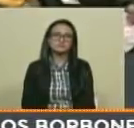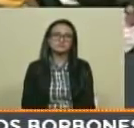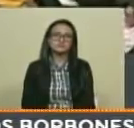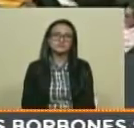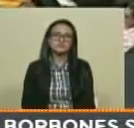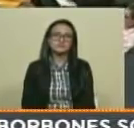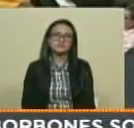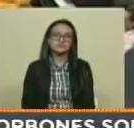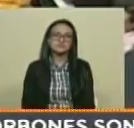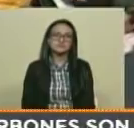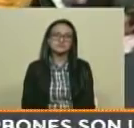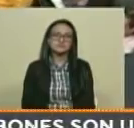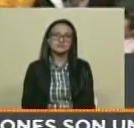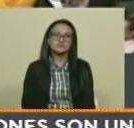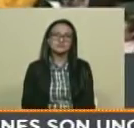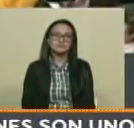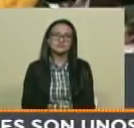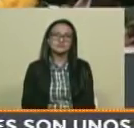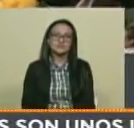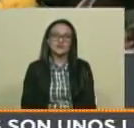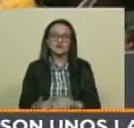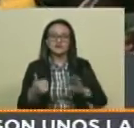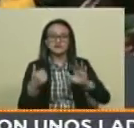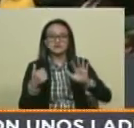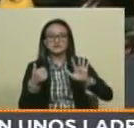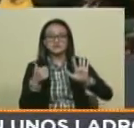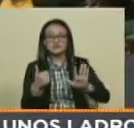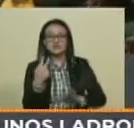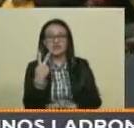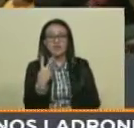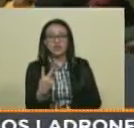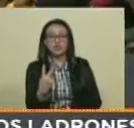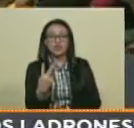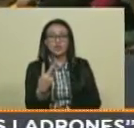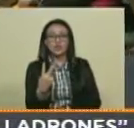Y 62 órdenes de aprehensión.